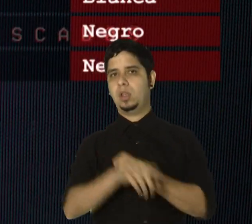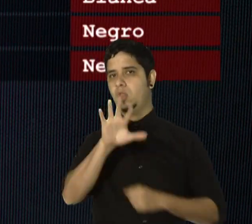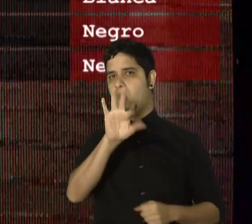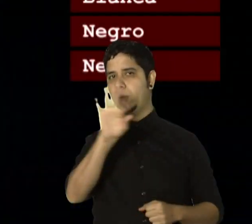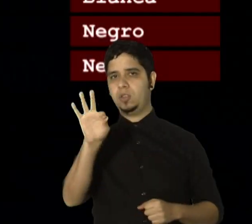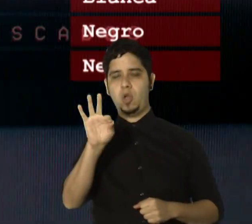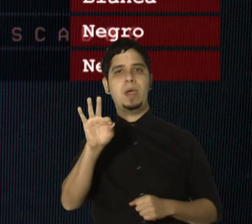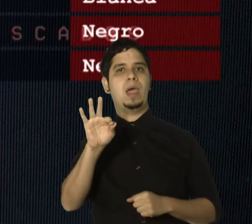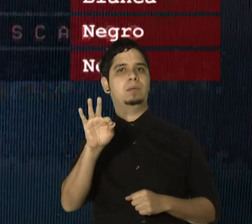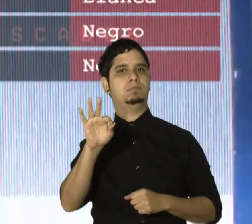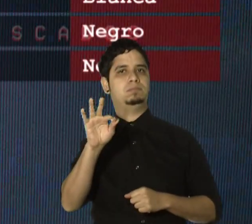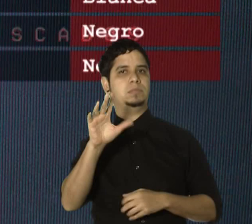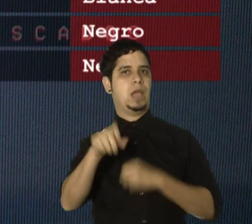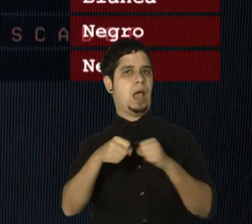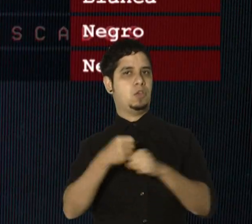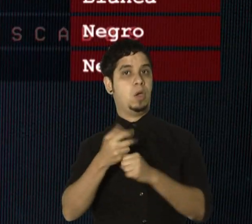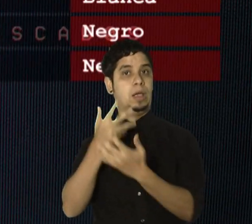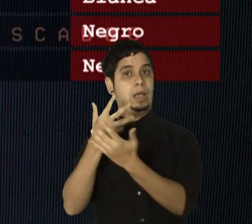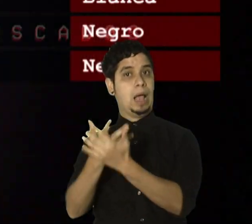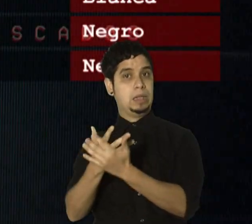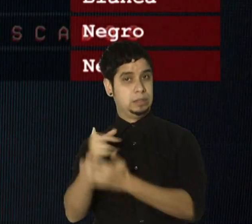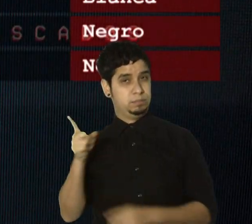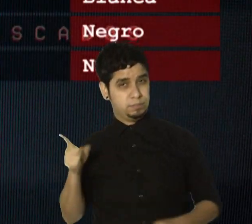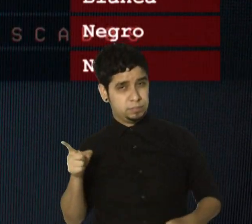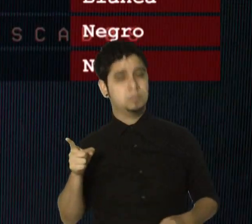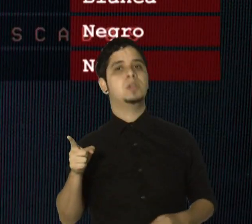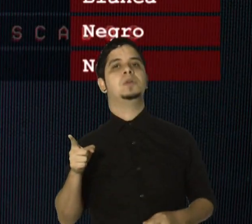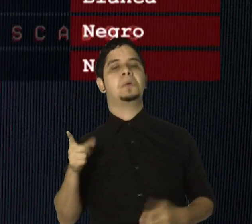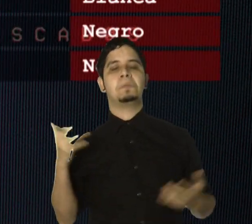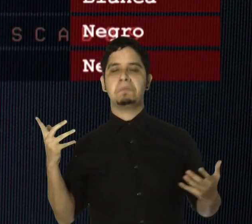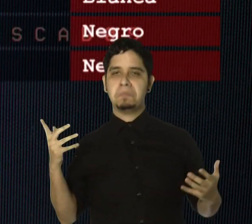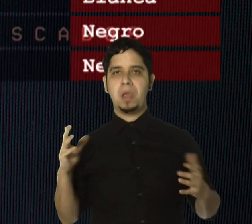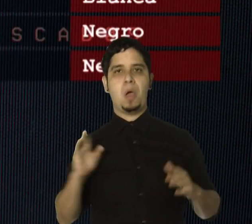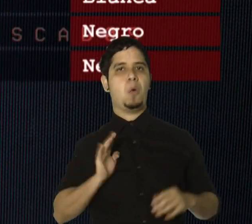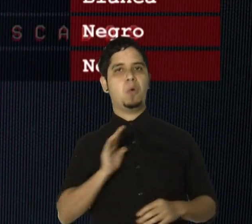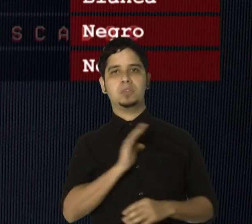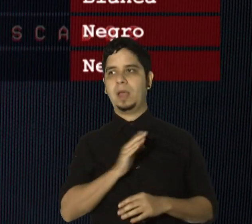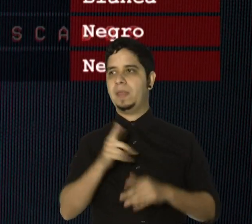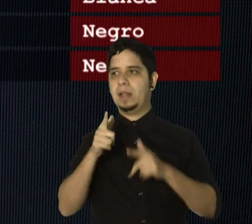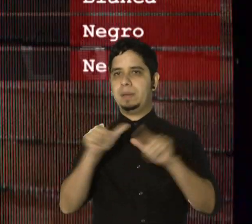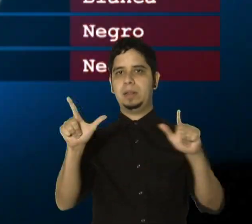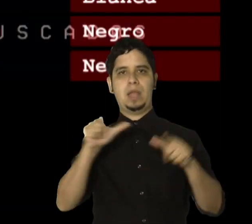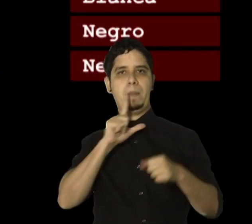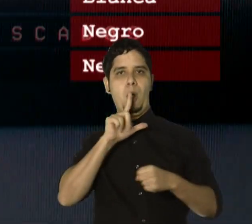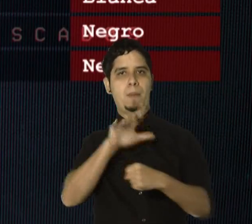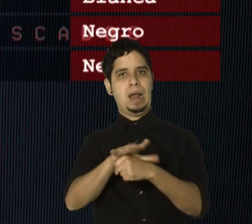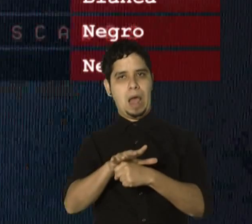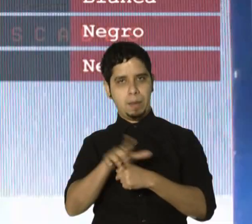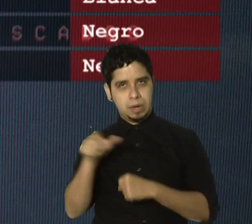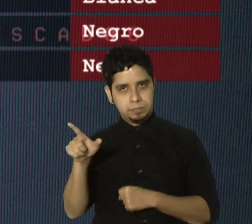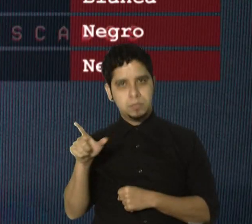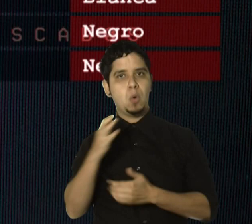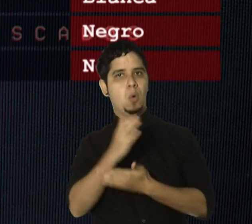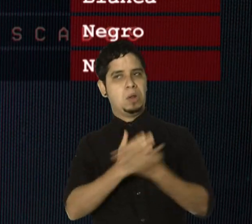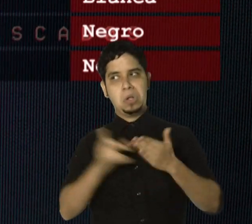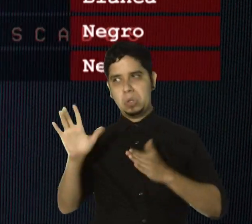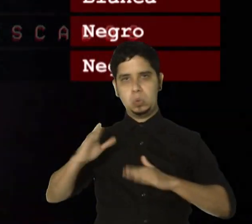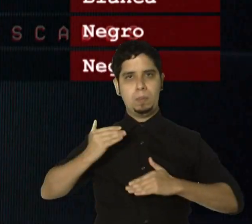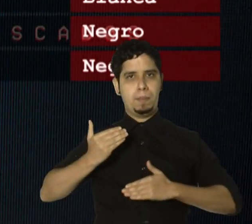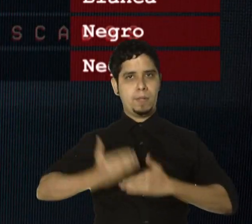de prisión. La Junta de Libertad bajo palabras, como parte de su rehabilitación,